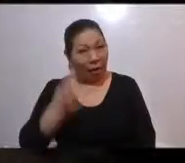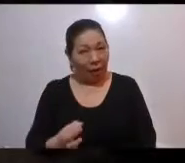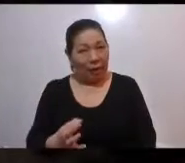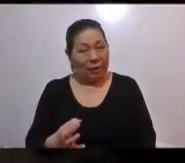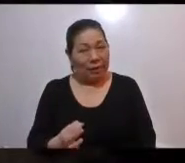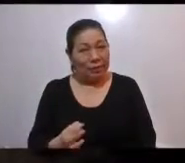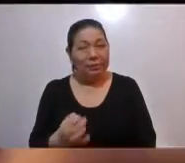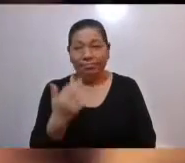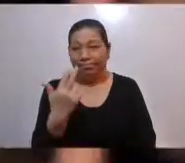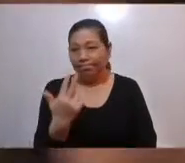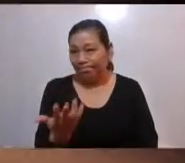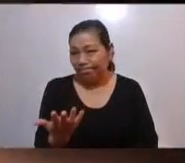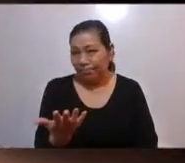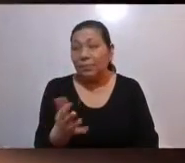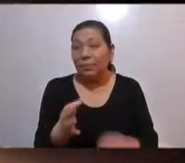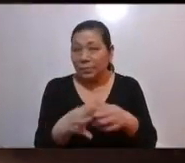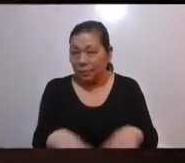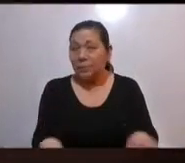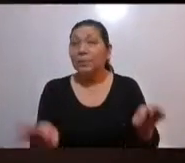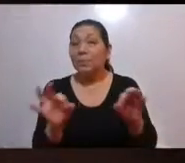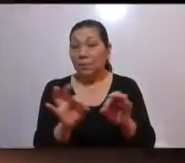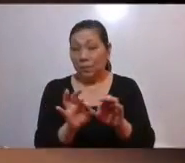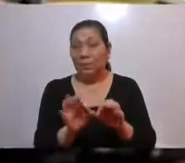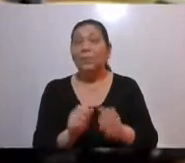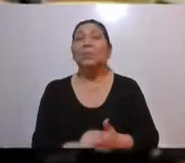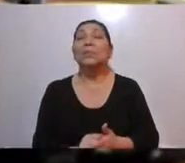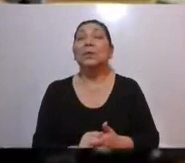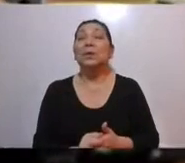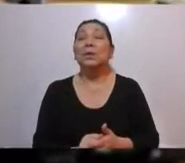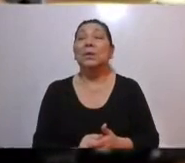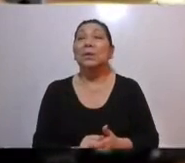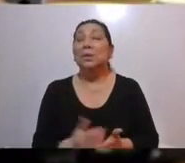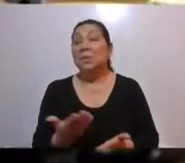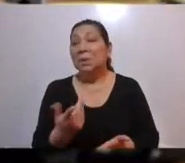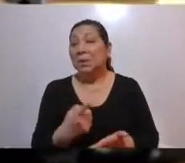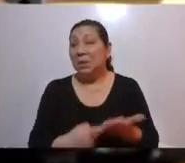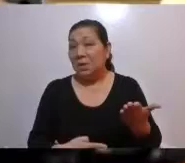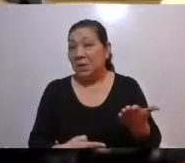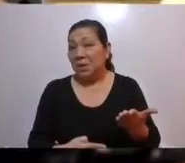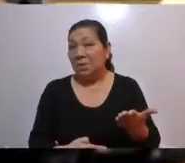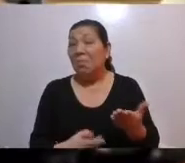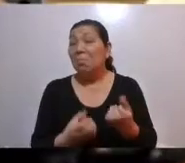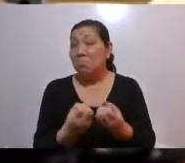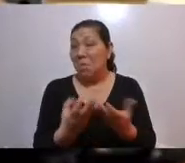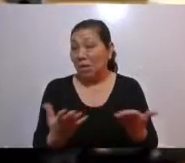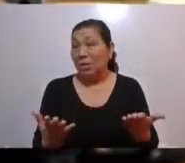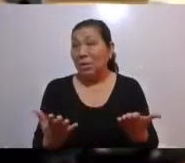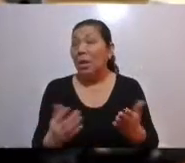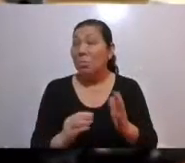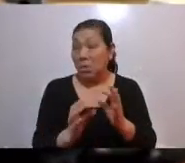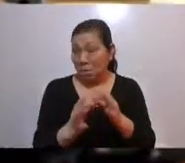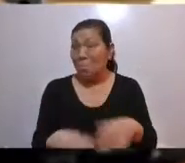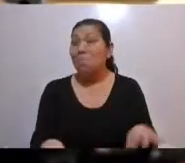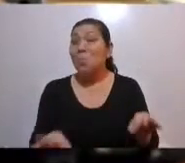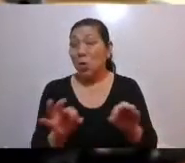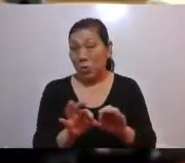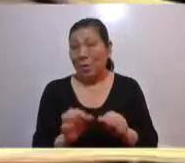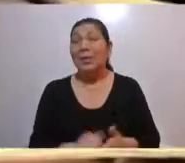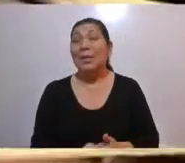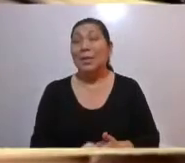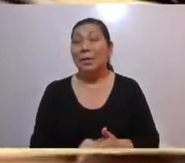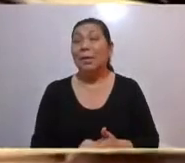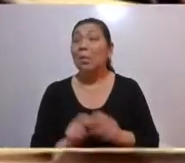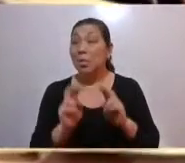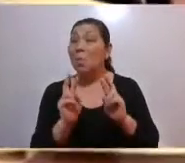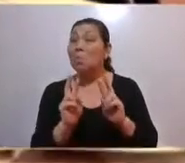Yo creo que hay tres situaciones importantísimas en el fallo, ¿no? Que son bastante destacables.